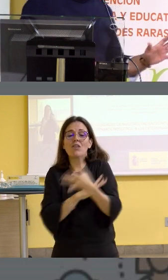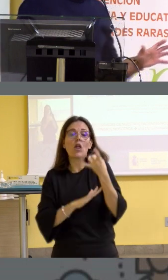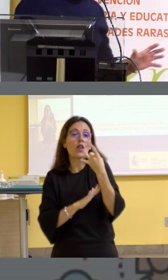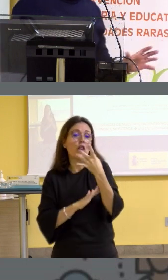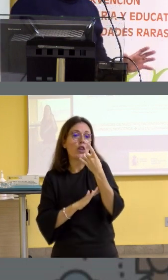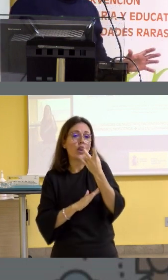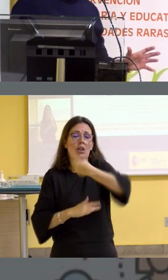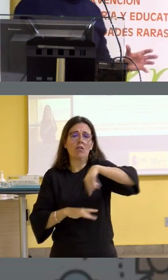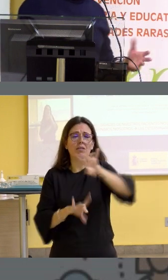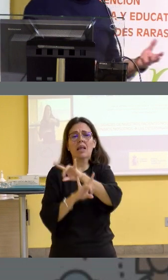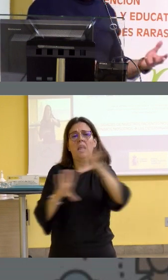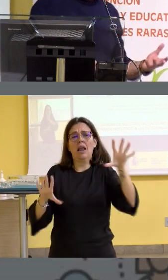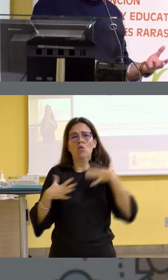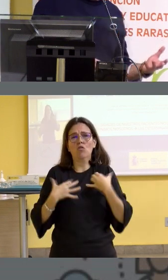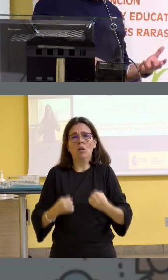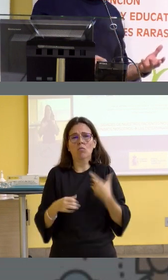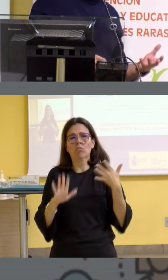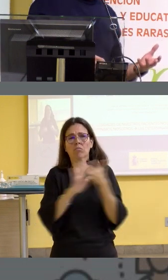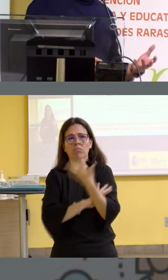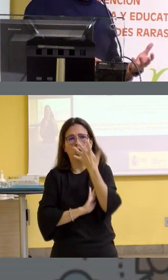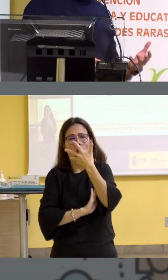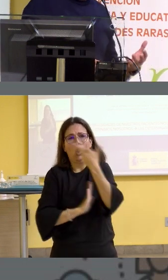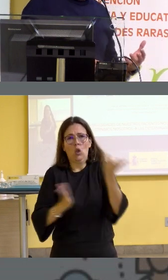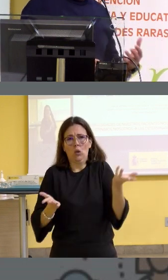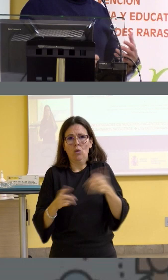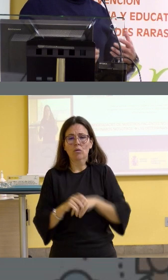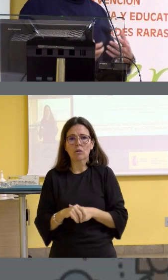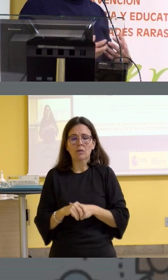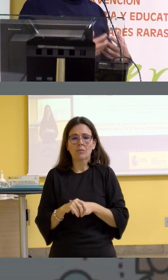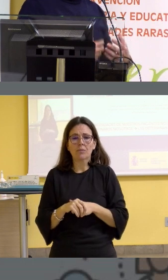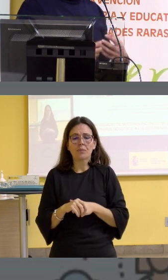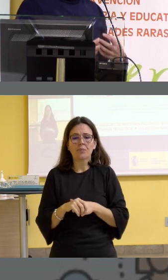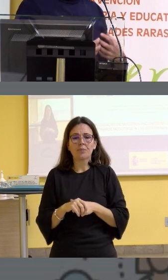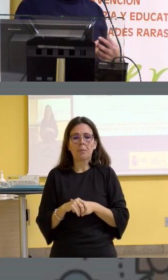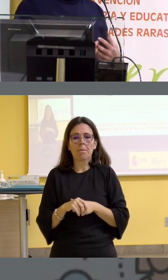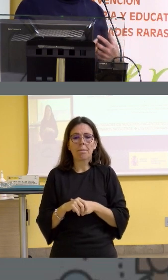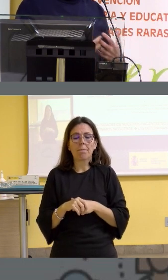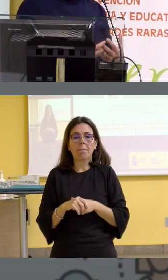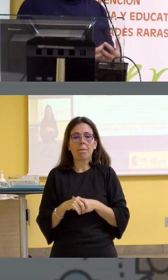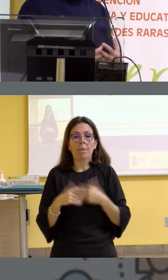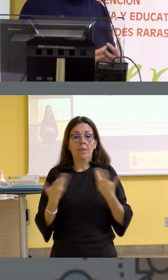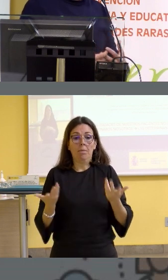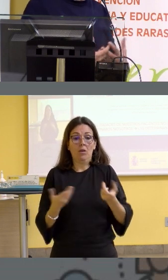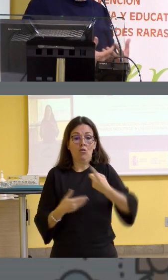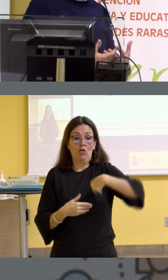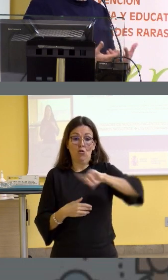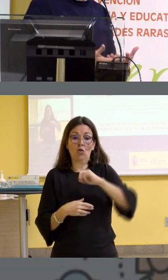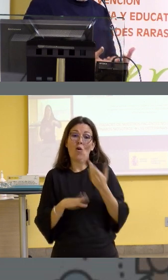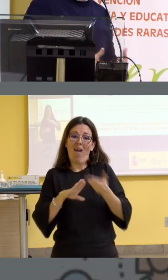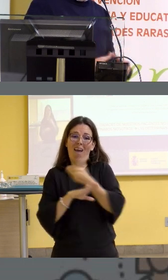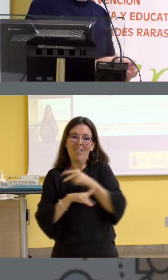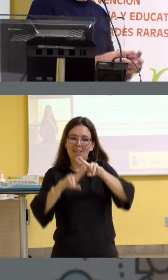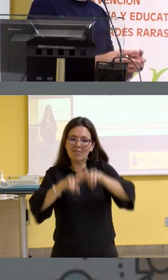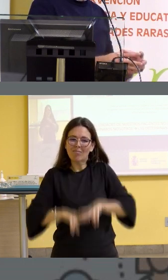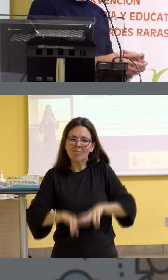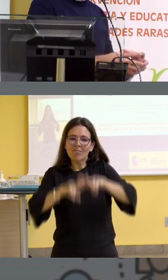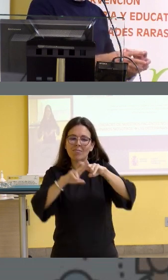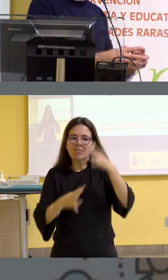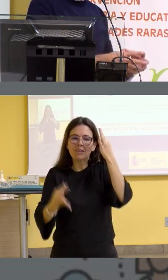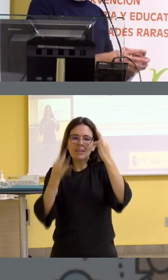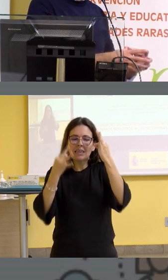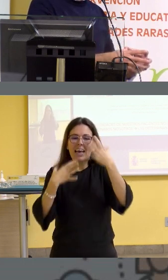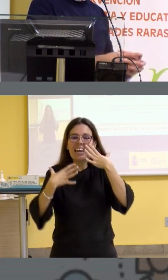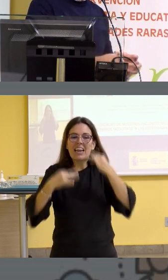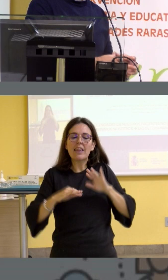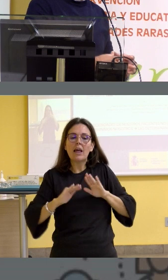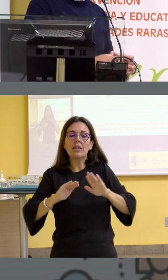todos tenemos muy claro lo que es salud. Pero ostras, si no hacemos un análisis exhaustivo de la realidad que